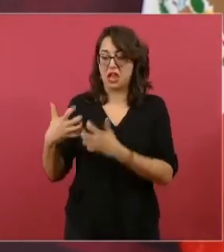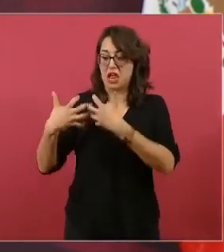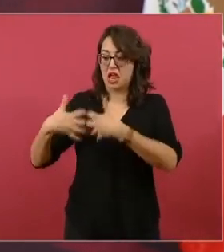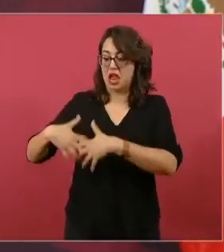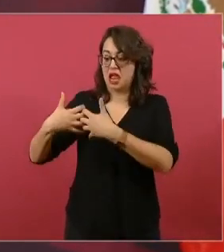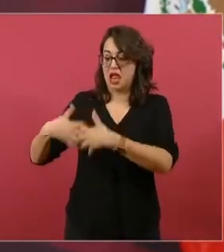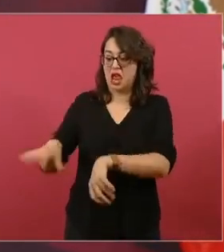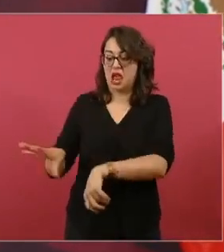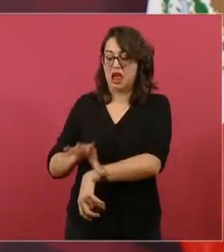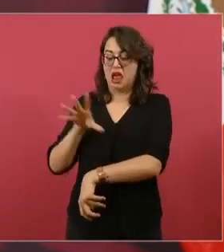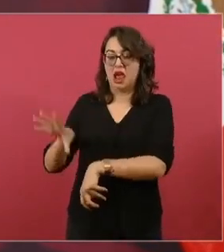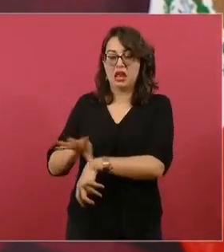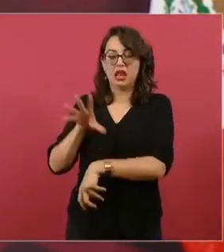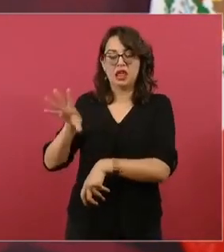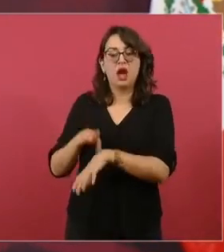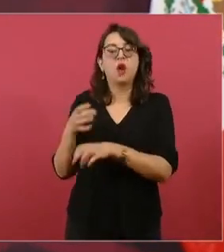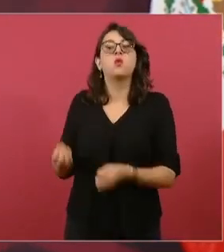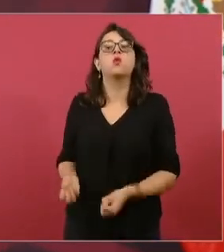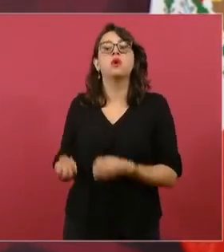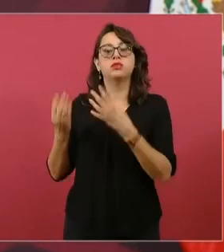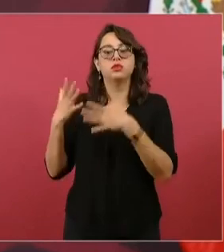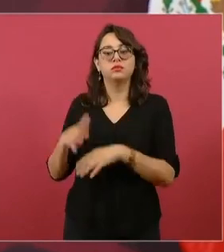solo el 16%